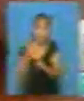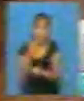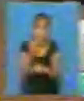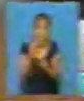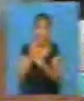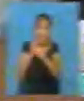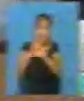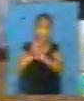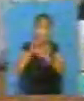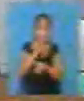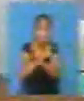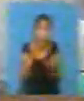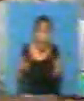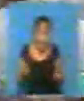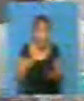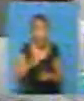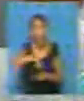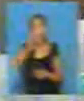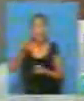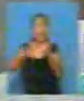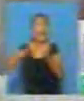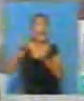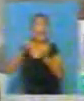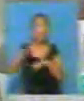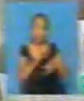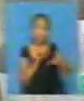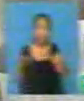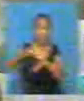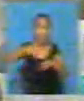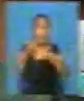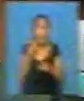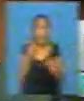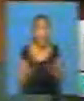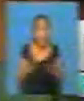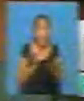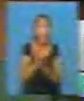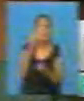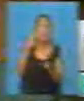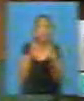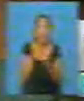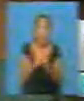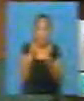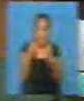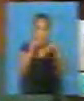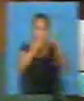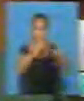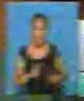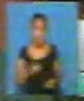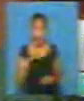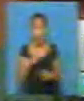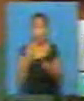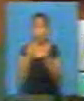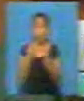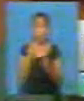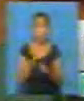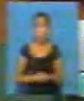eso también motovehículo de los que se desplazaban y ahora veremos cómo continúa la investigación se receptarán